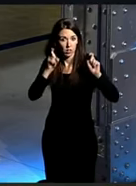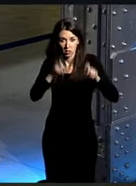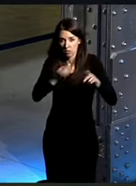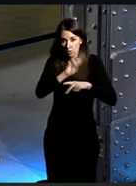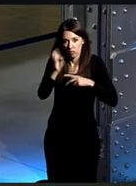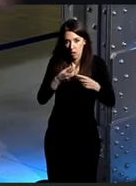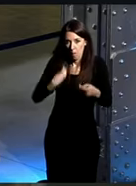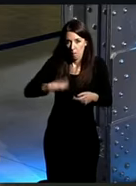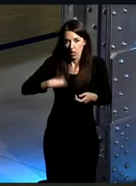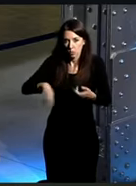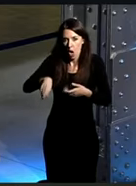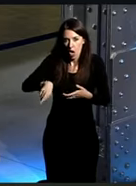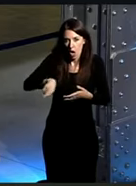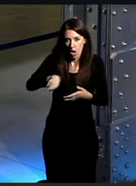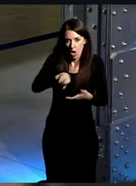Chomsky,